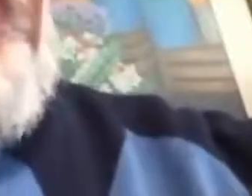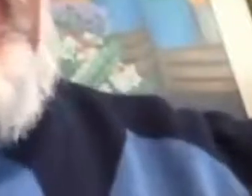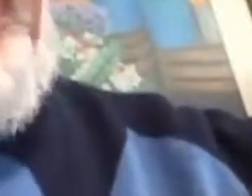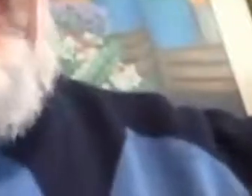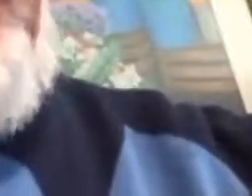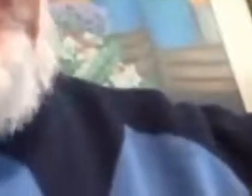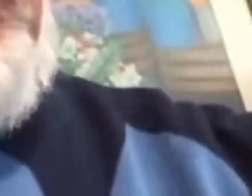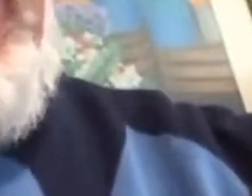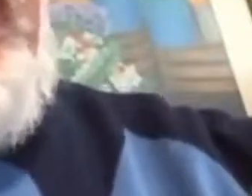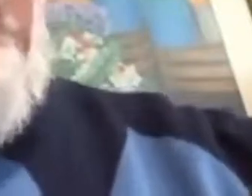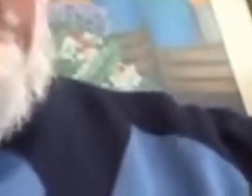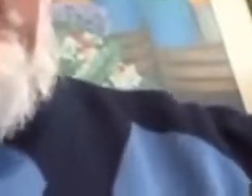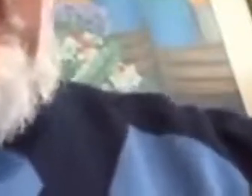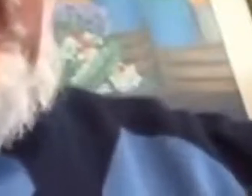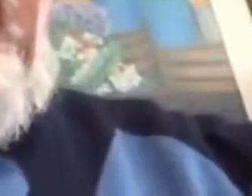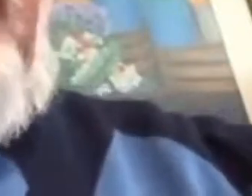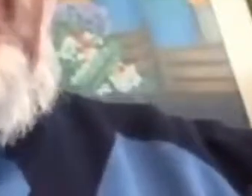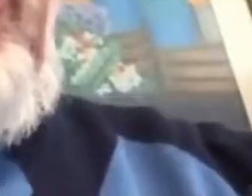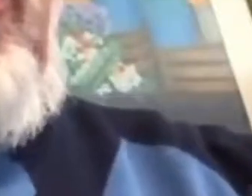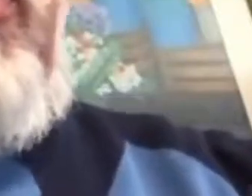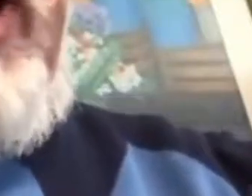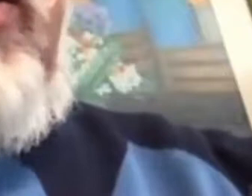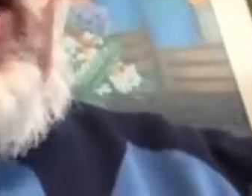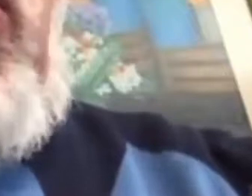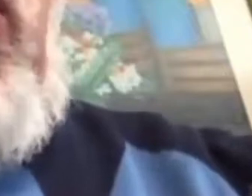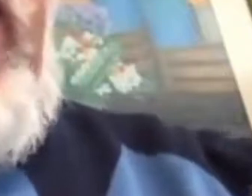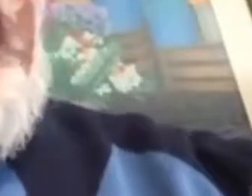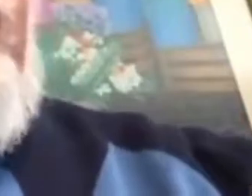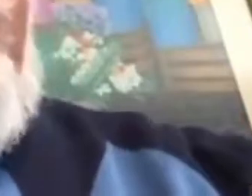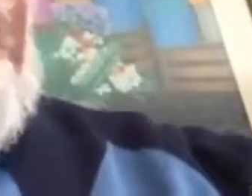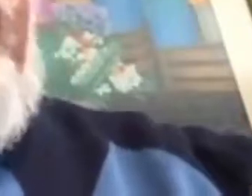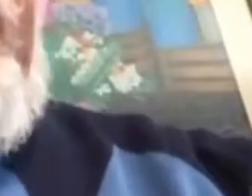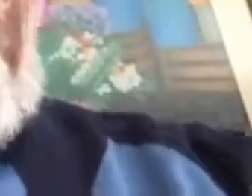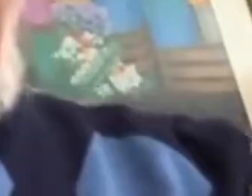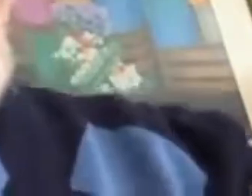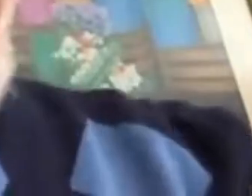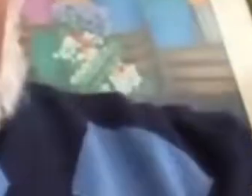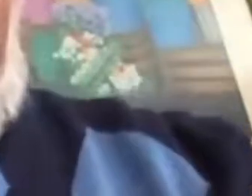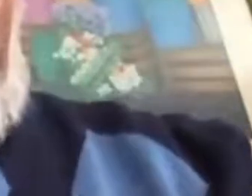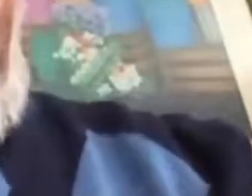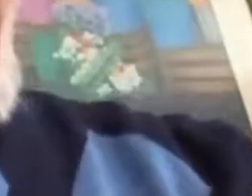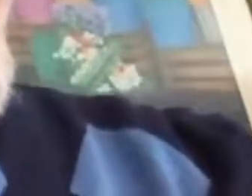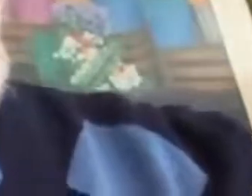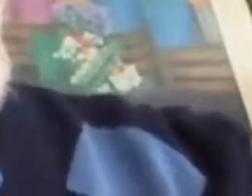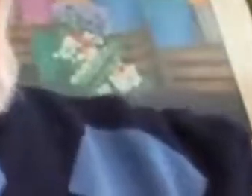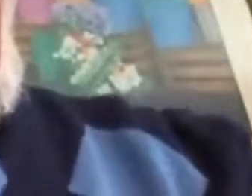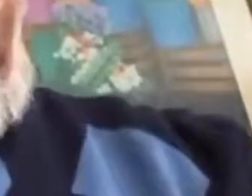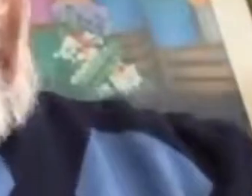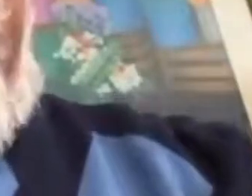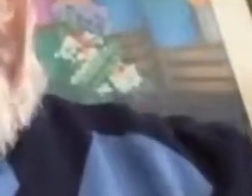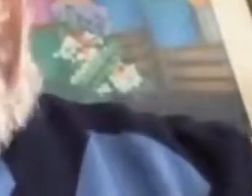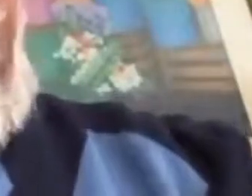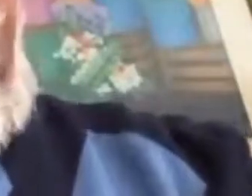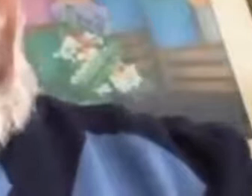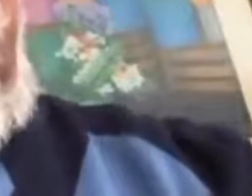si lo pensamos en el momento actual, y el valor como objeto de lujo en aquel momento. se acuñaban